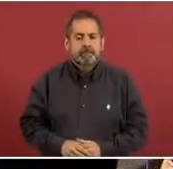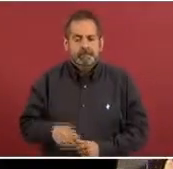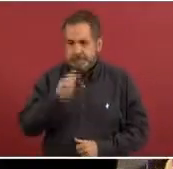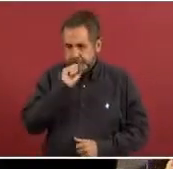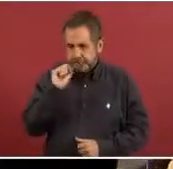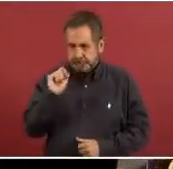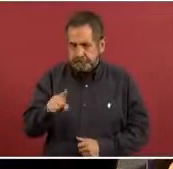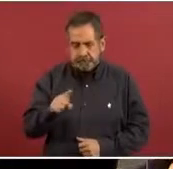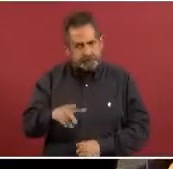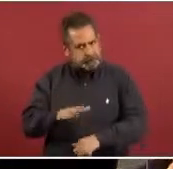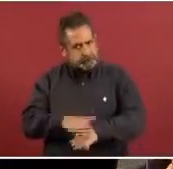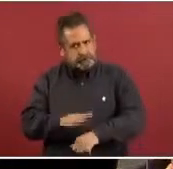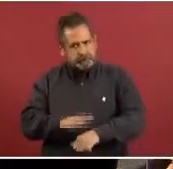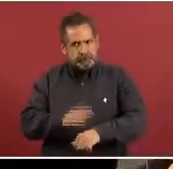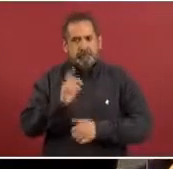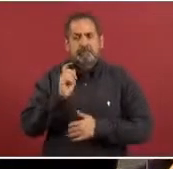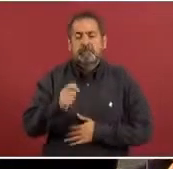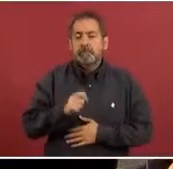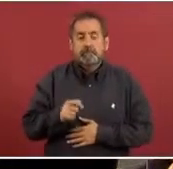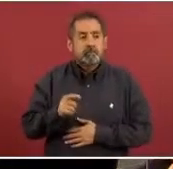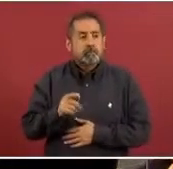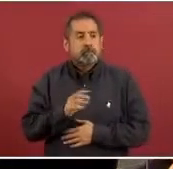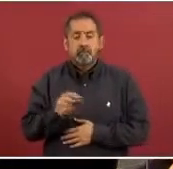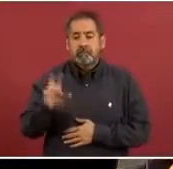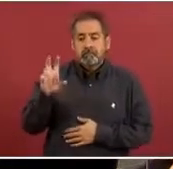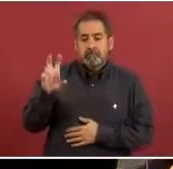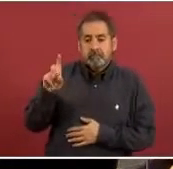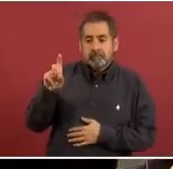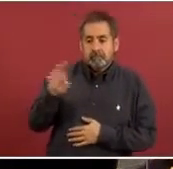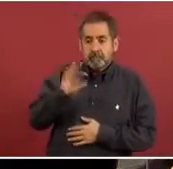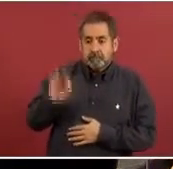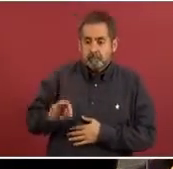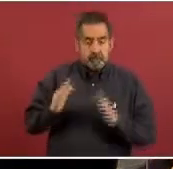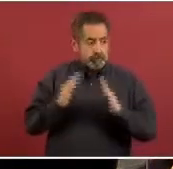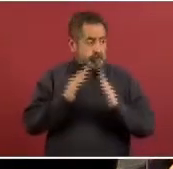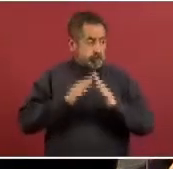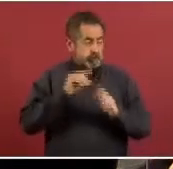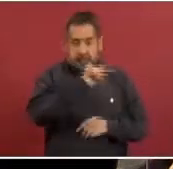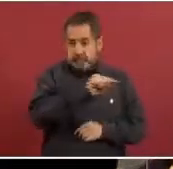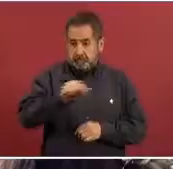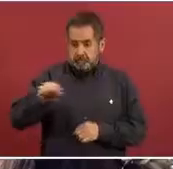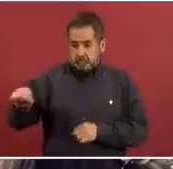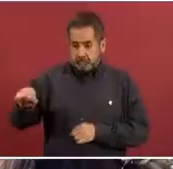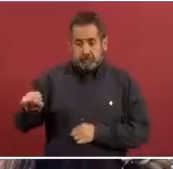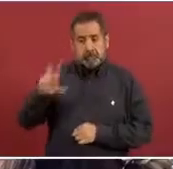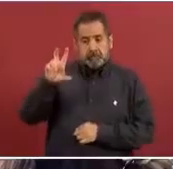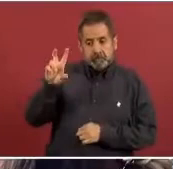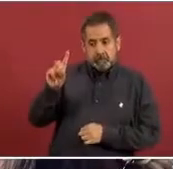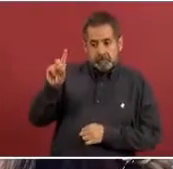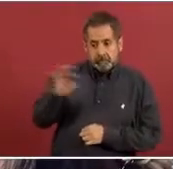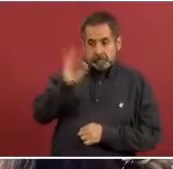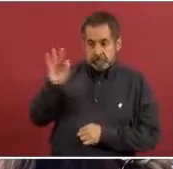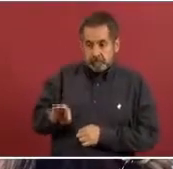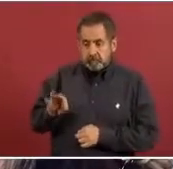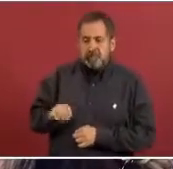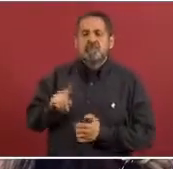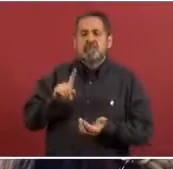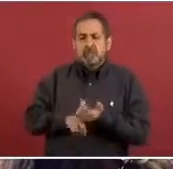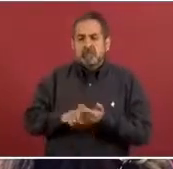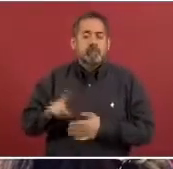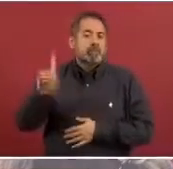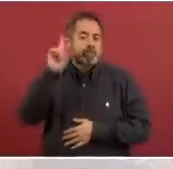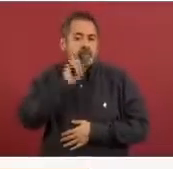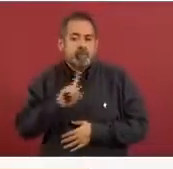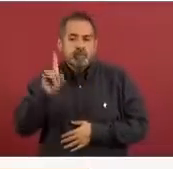También llamar la atención que casi 30% de los hogares son hogares donde las